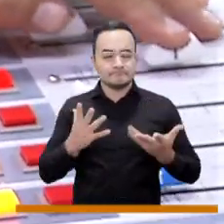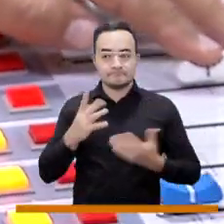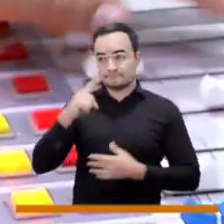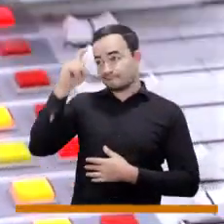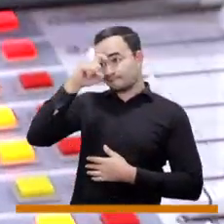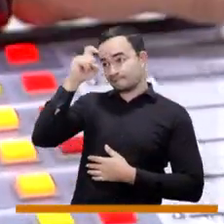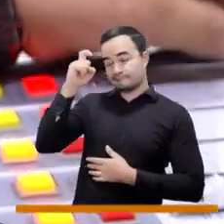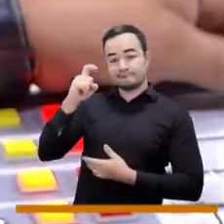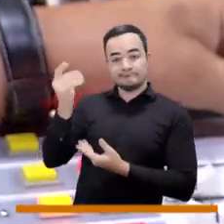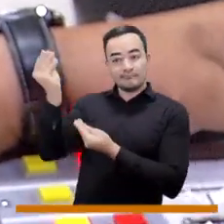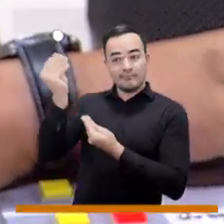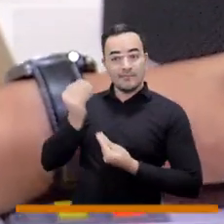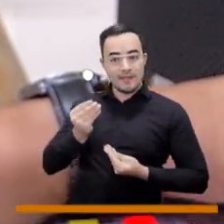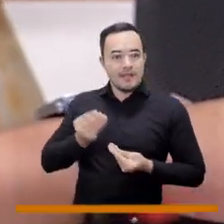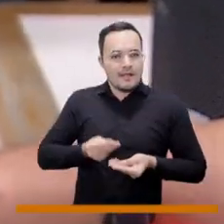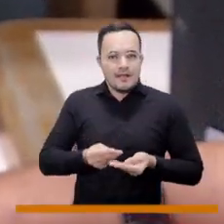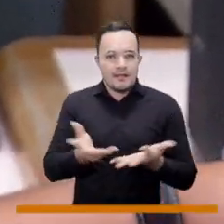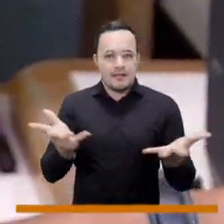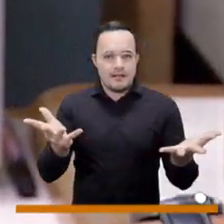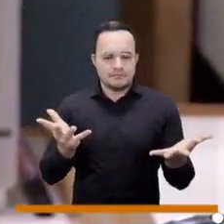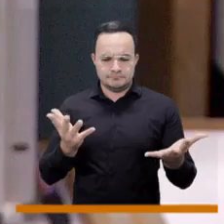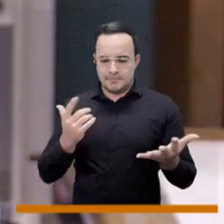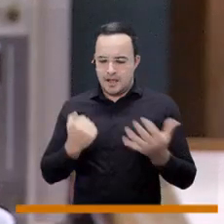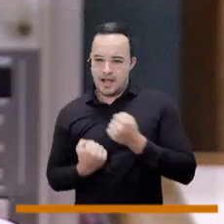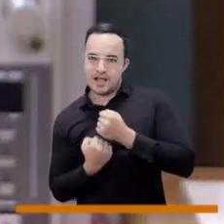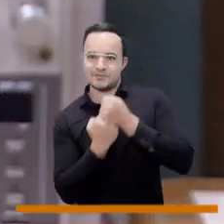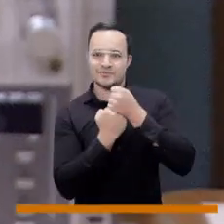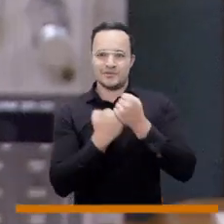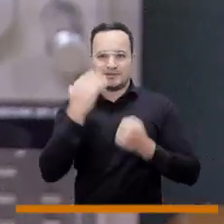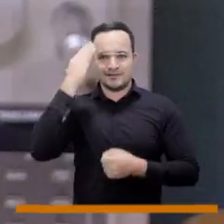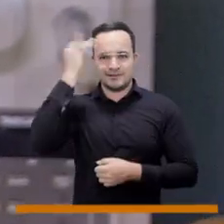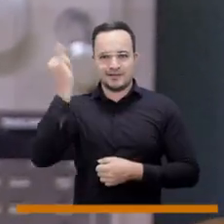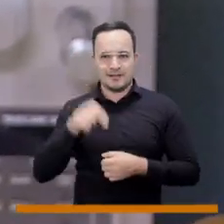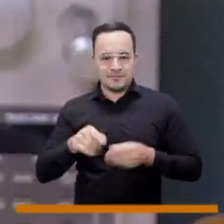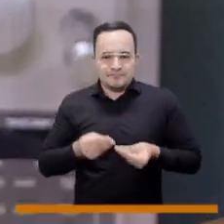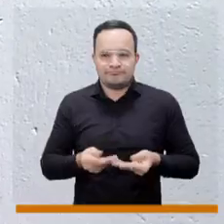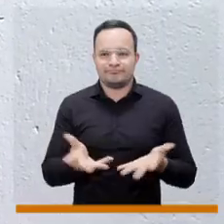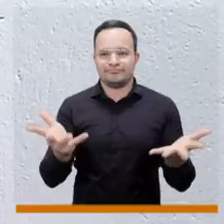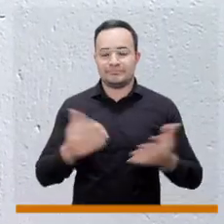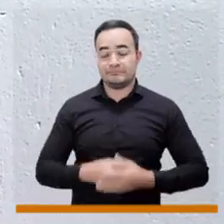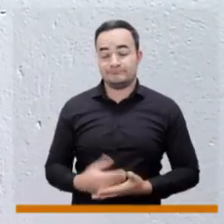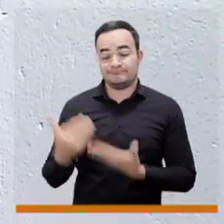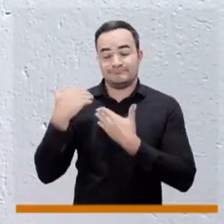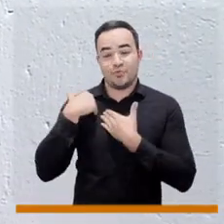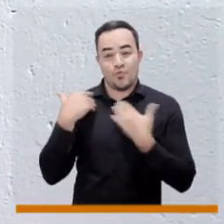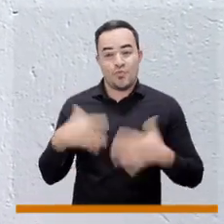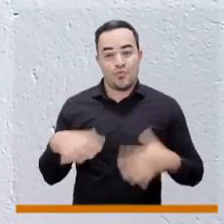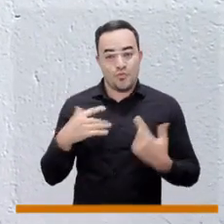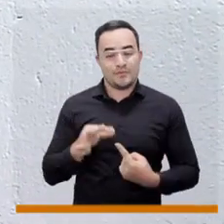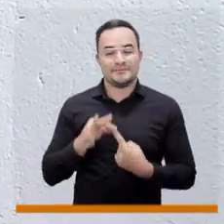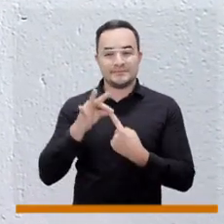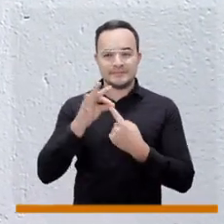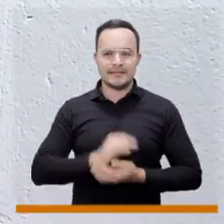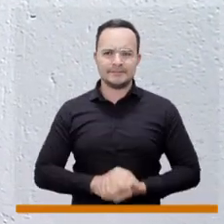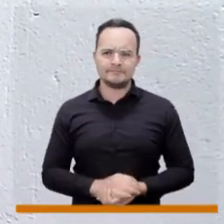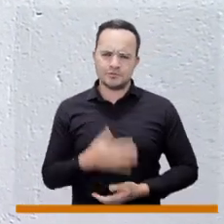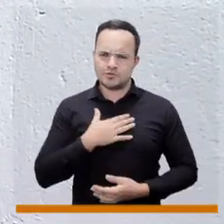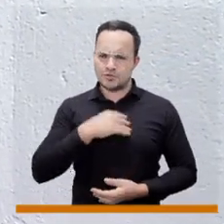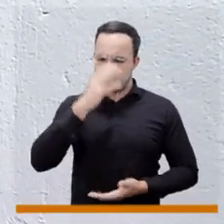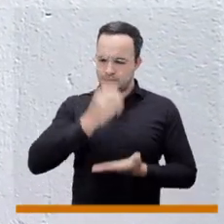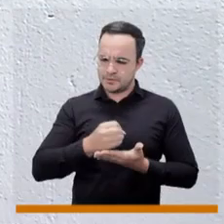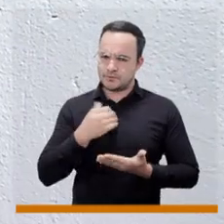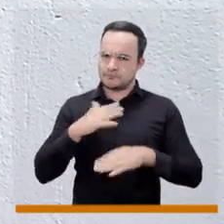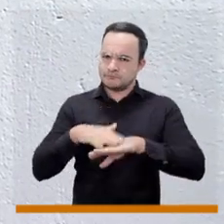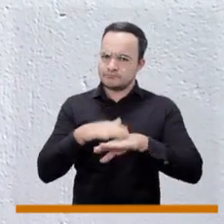repartir sabiduría desde la academia. Y eso es una misión especial. A mí me parece que ese es un